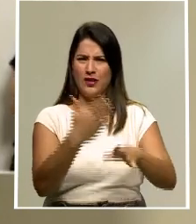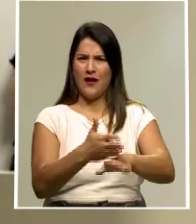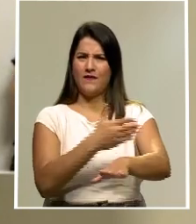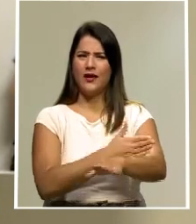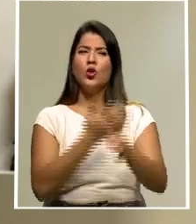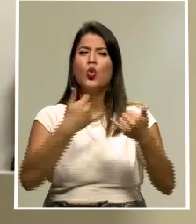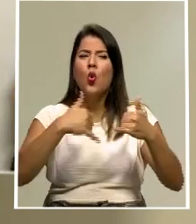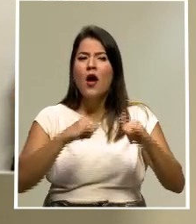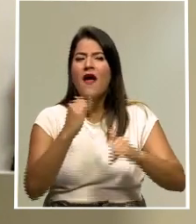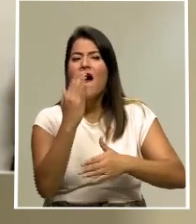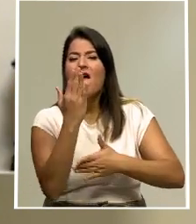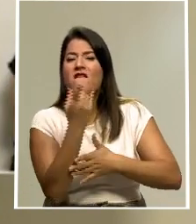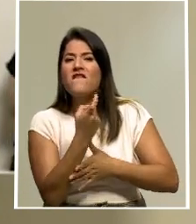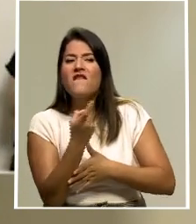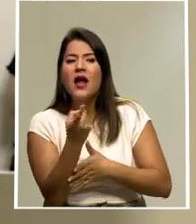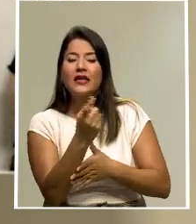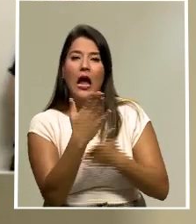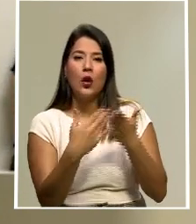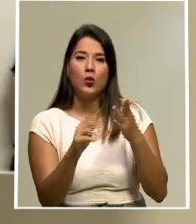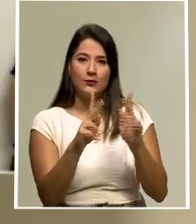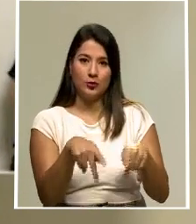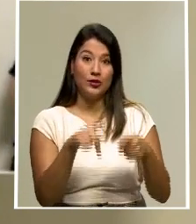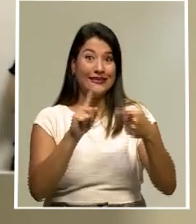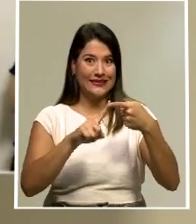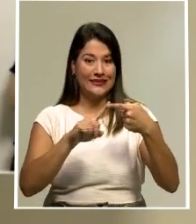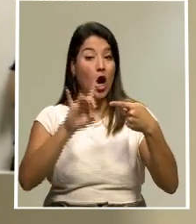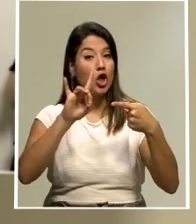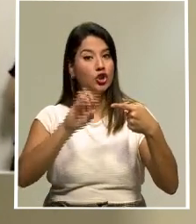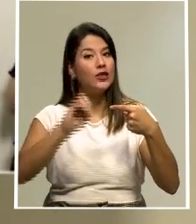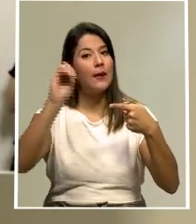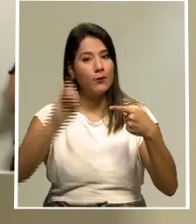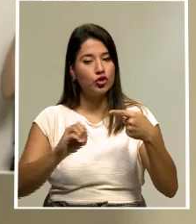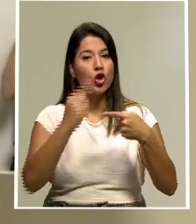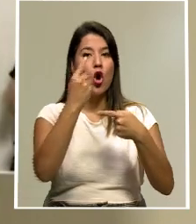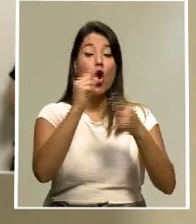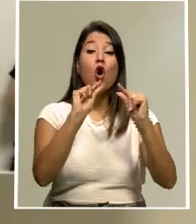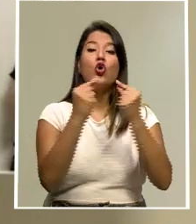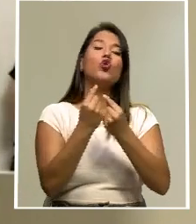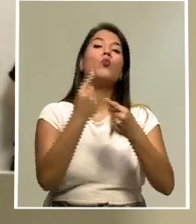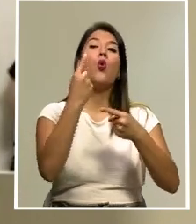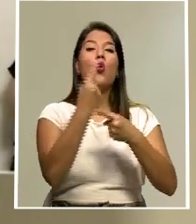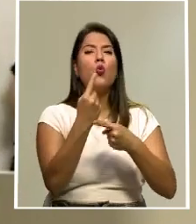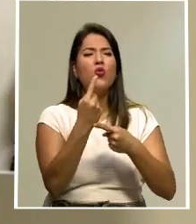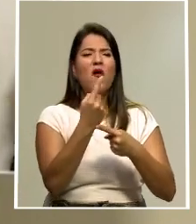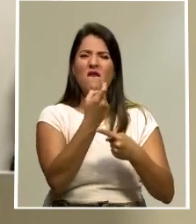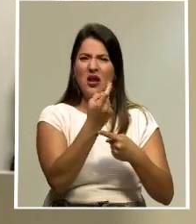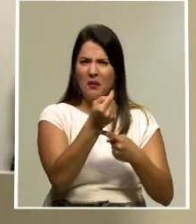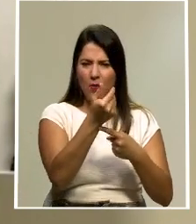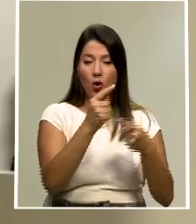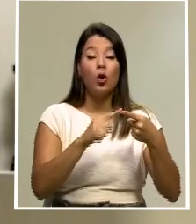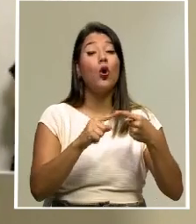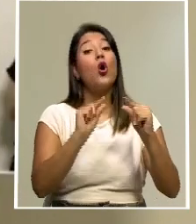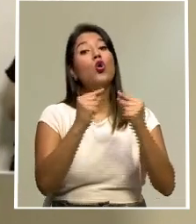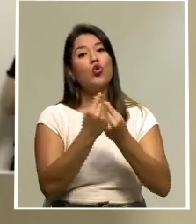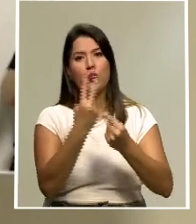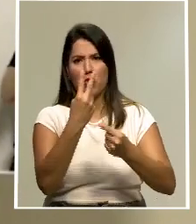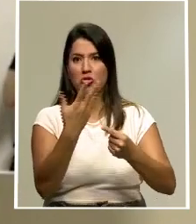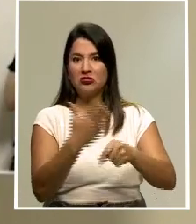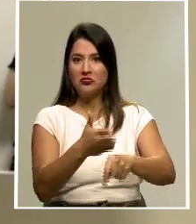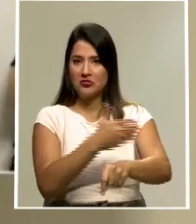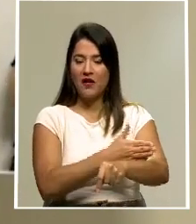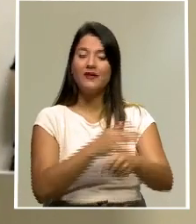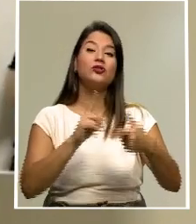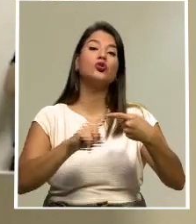casos específicos y ese 80% entonces irá al grupo 1, de lo que queda poquito, también 2, que ya va bastante